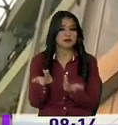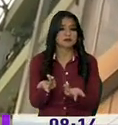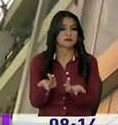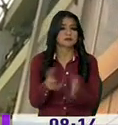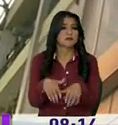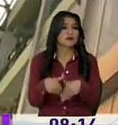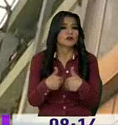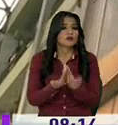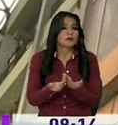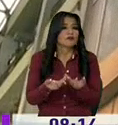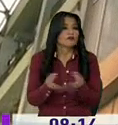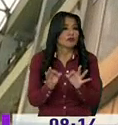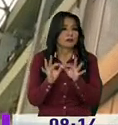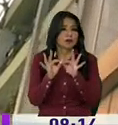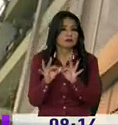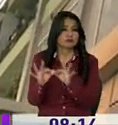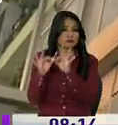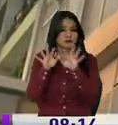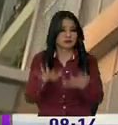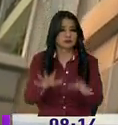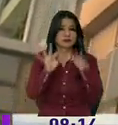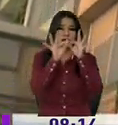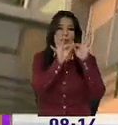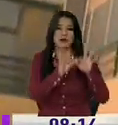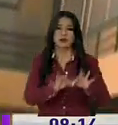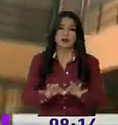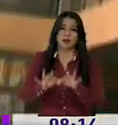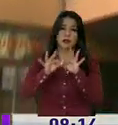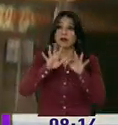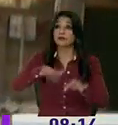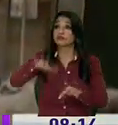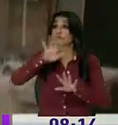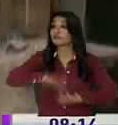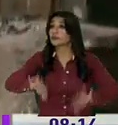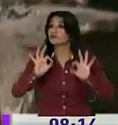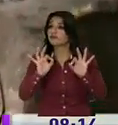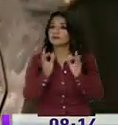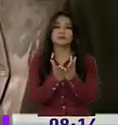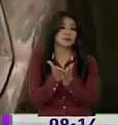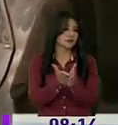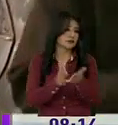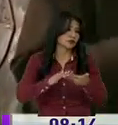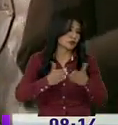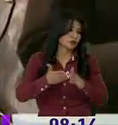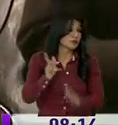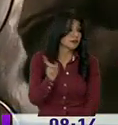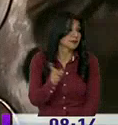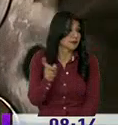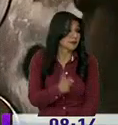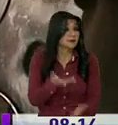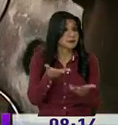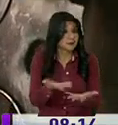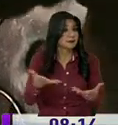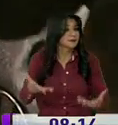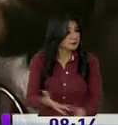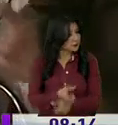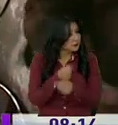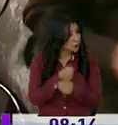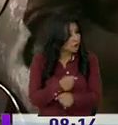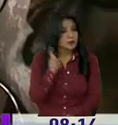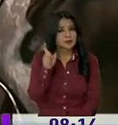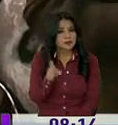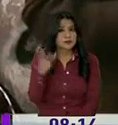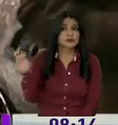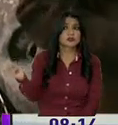forma de recuperar este lugar para que pueda ponerse al servicio de la comunidad y brindar la seguridad que todo este